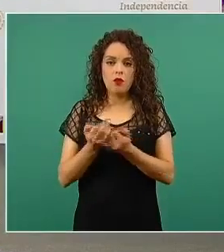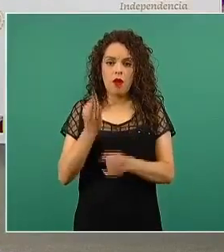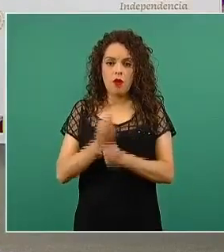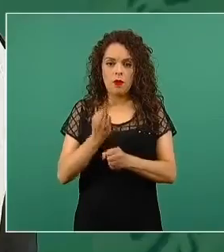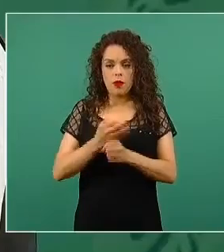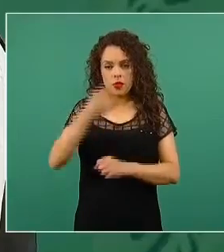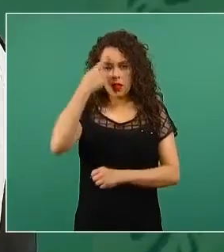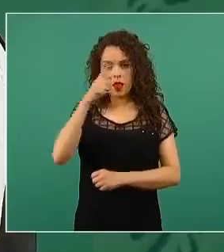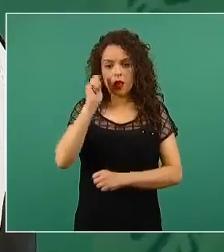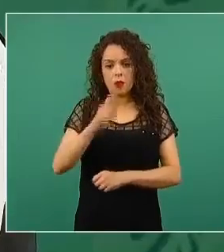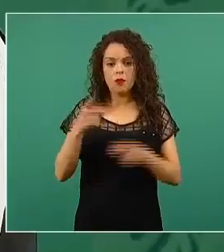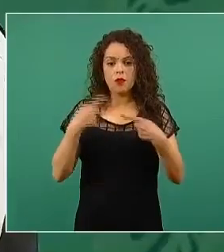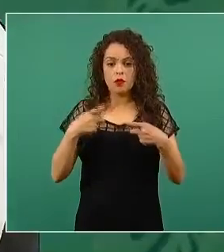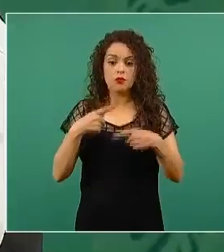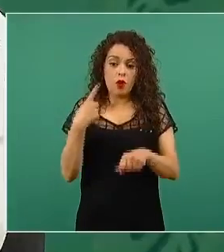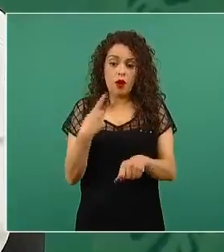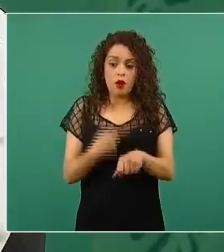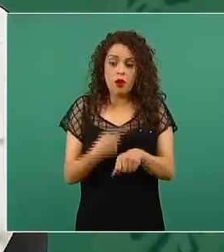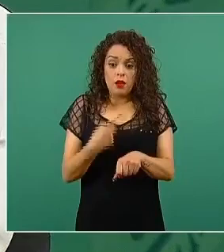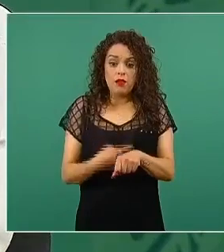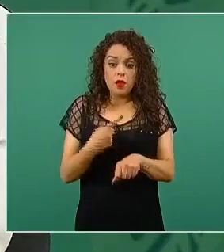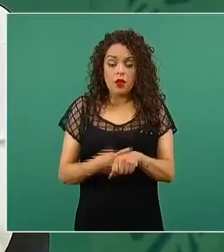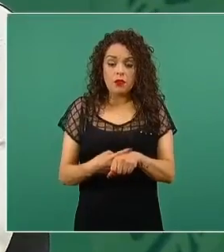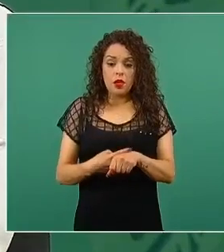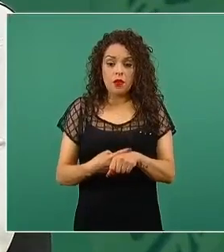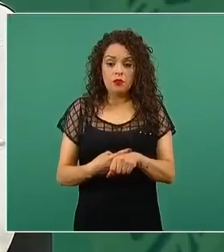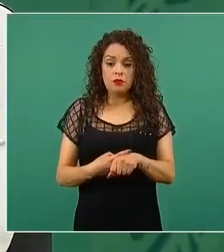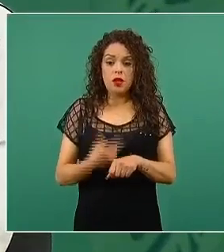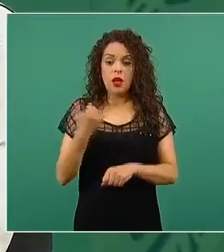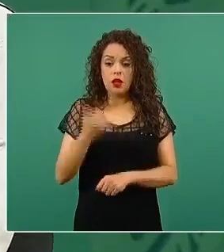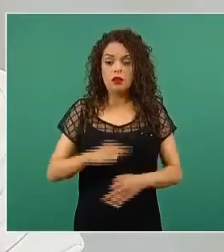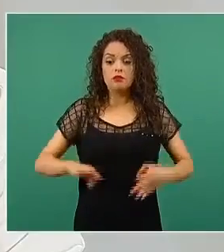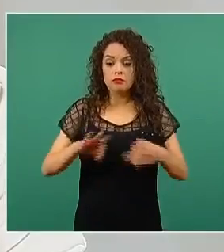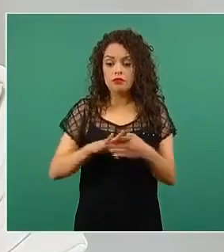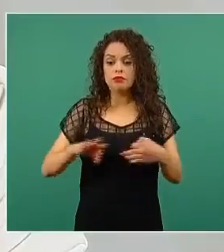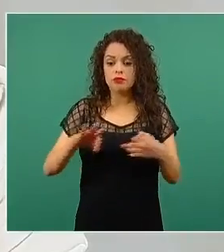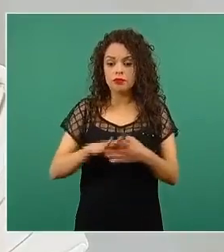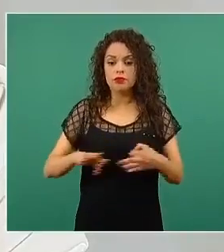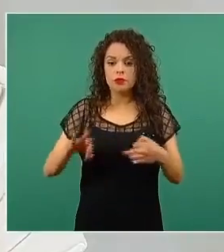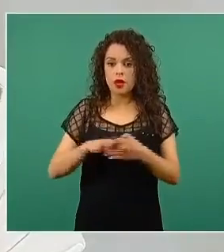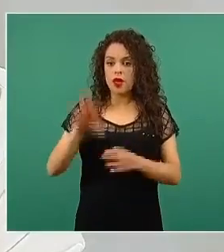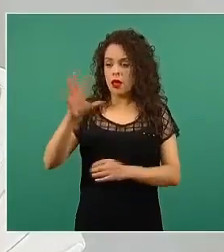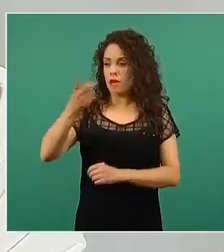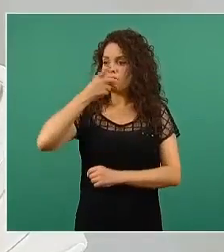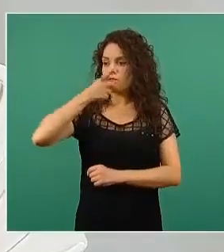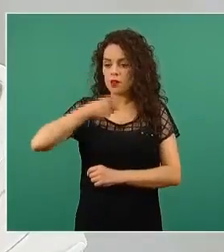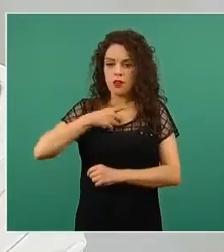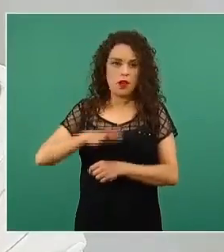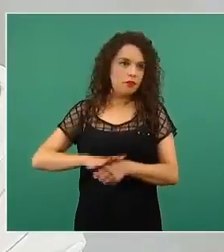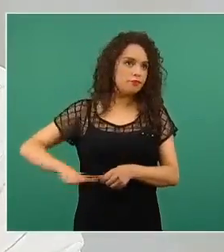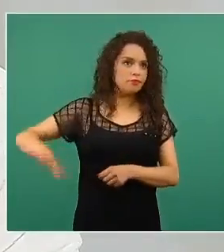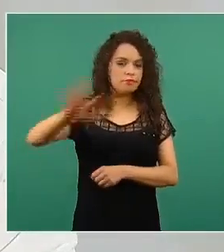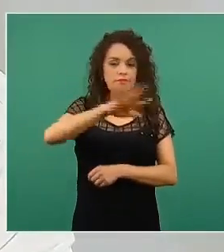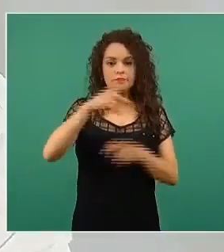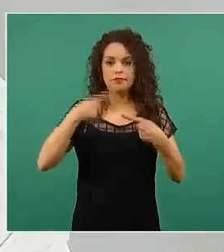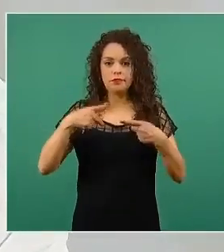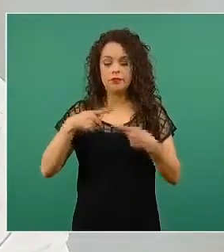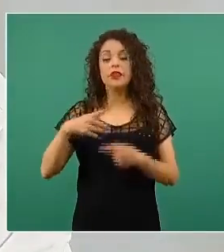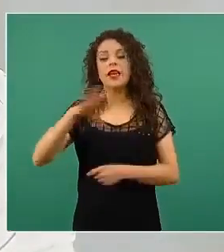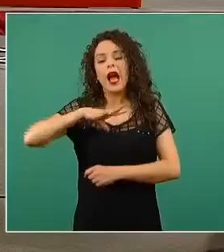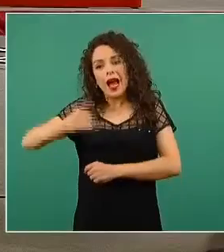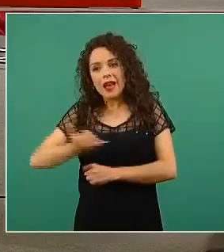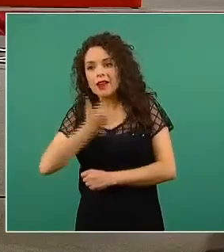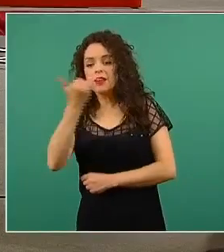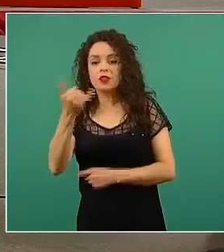las personas enfermas, y que en múltiples ocasiones nos han dicho desde la sociedad, hay un error